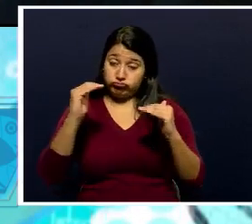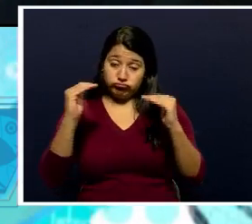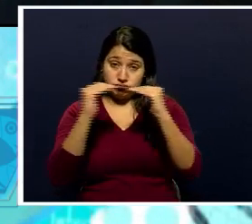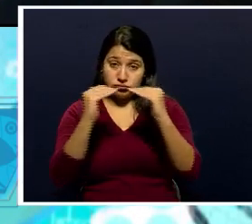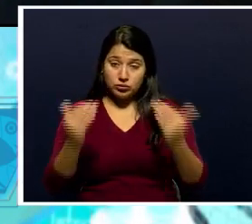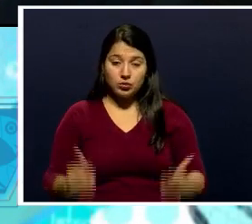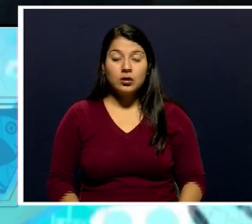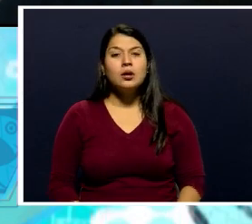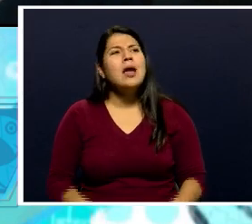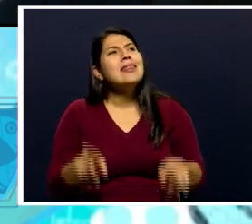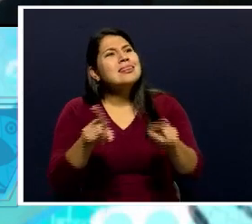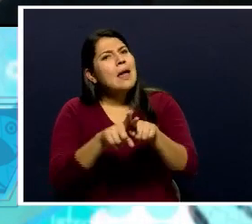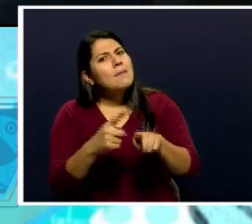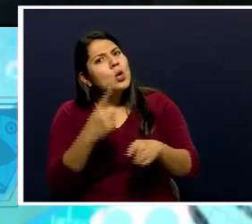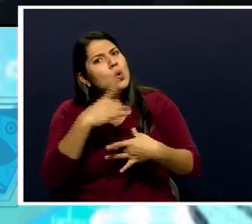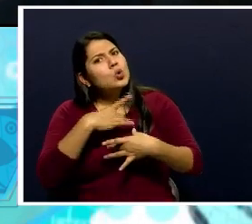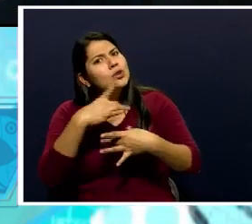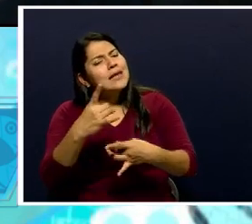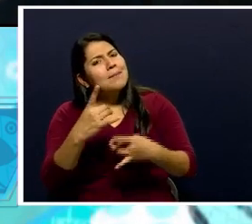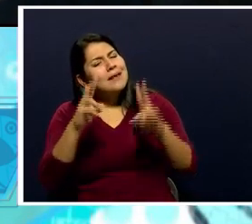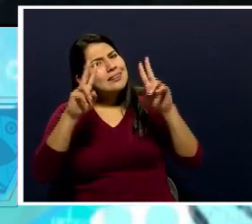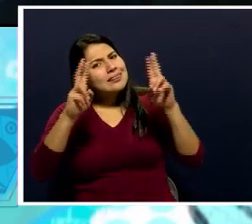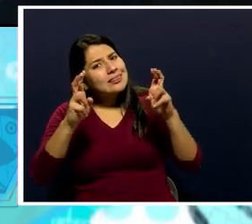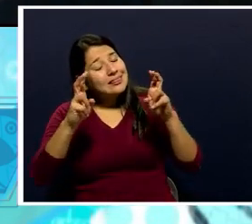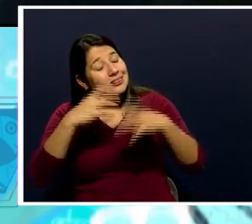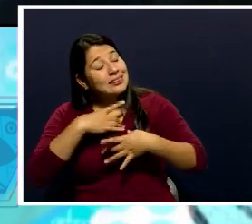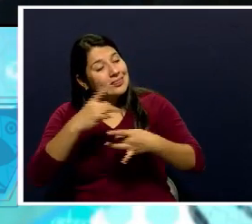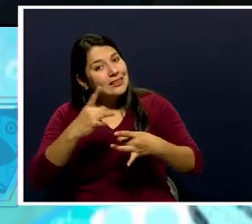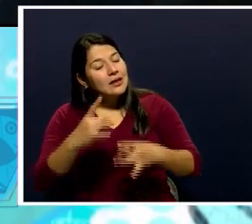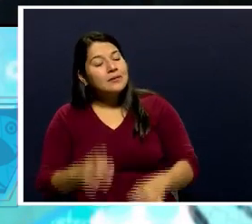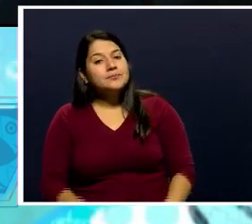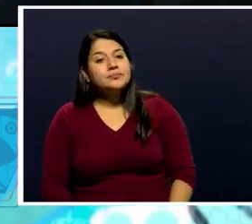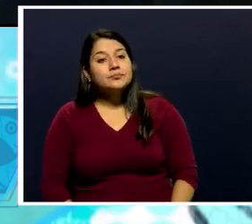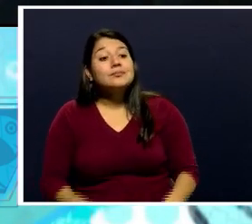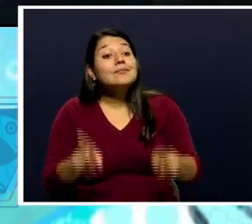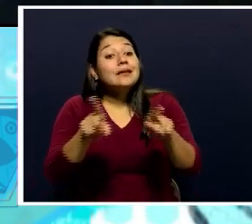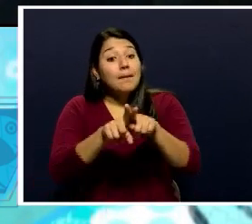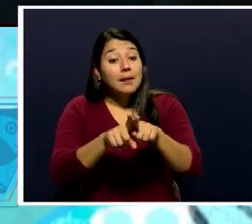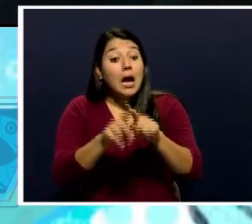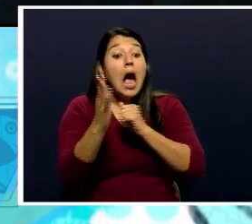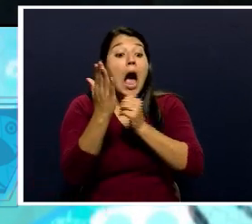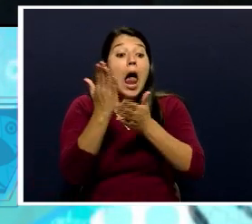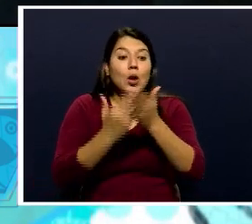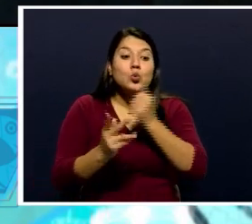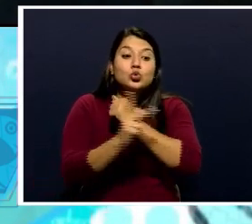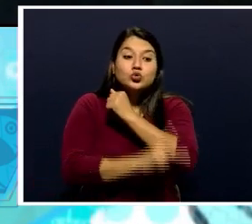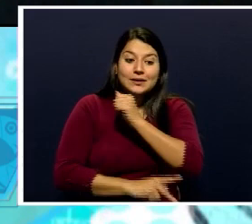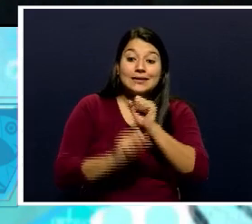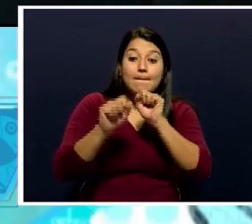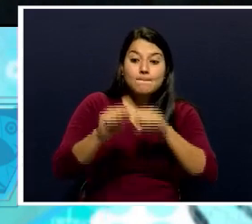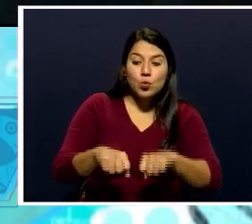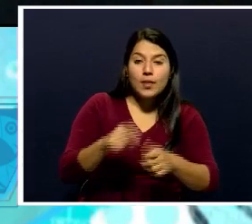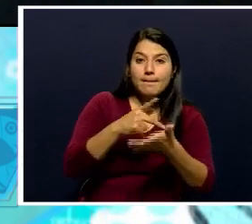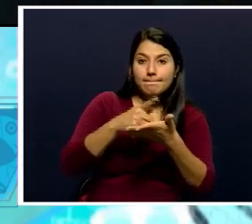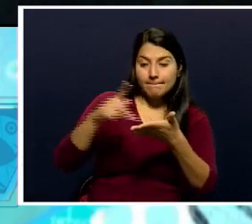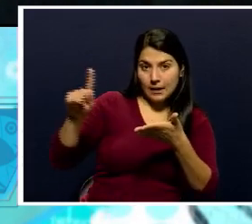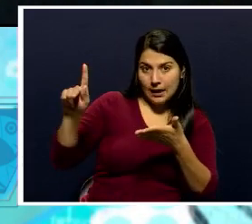hay un tema muy interesante, y es que aunque quienes puedan pagar estén a salvo,